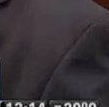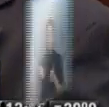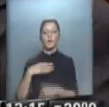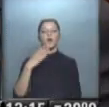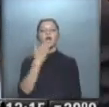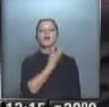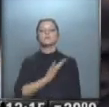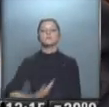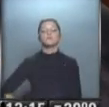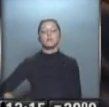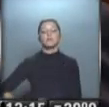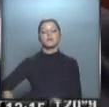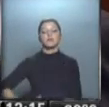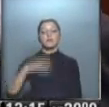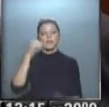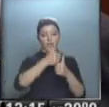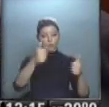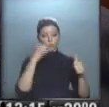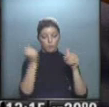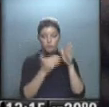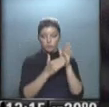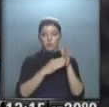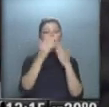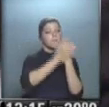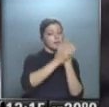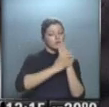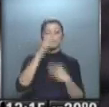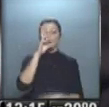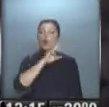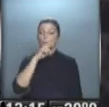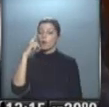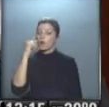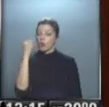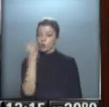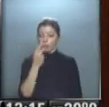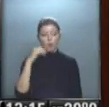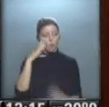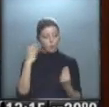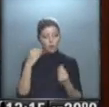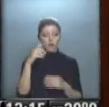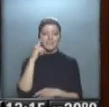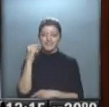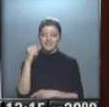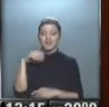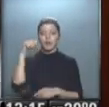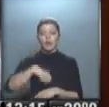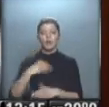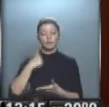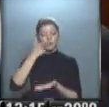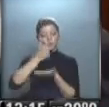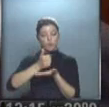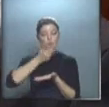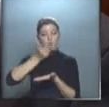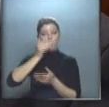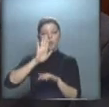Señor Presidente del Máximo Tribunal, señores ministros, señoras ministras, buenos días. Voy a tomar la palabra